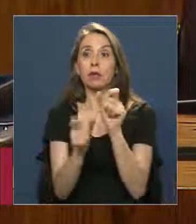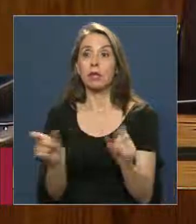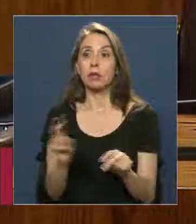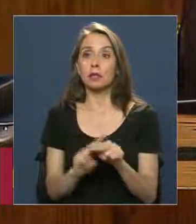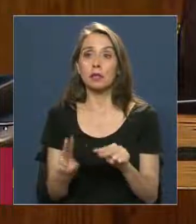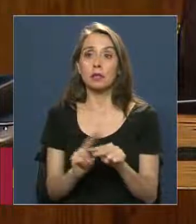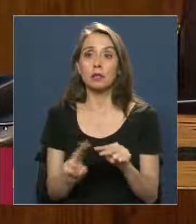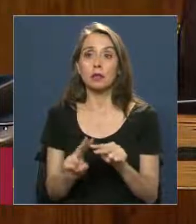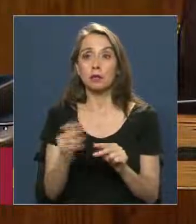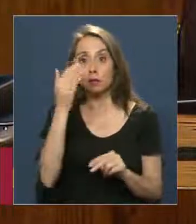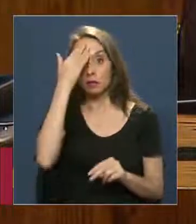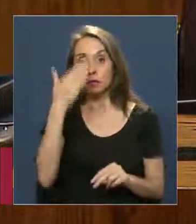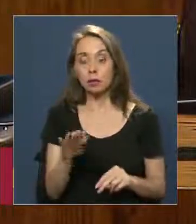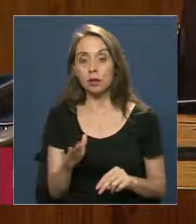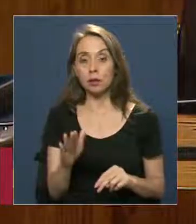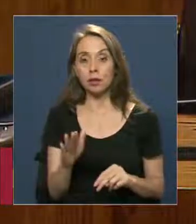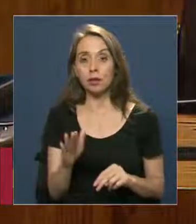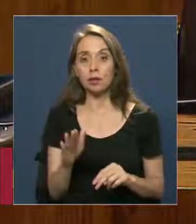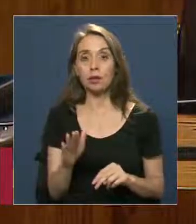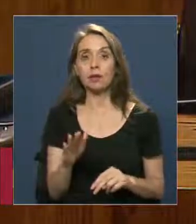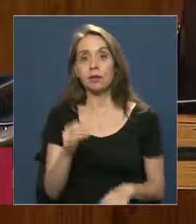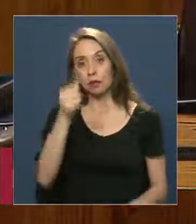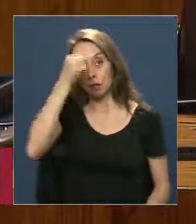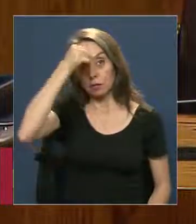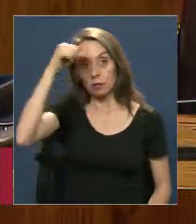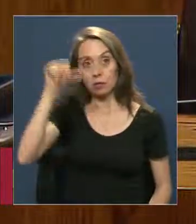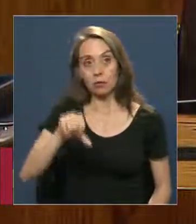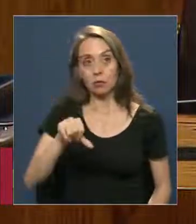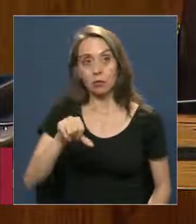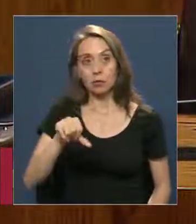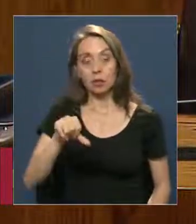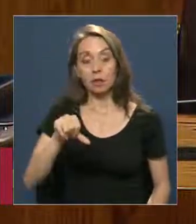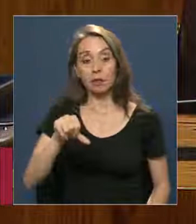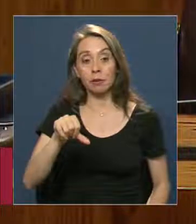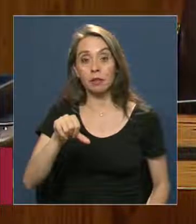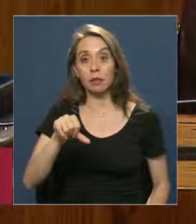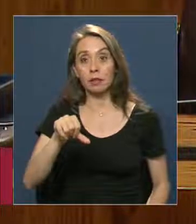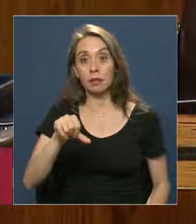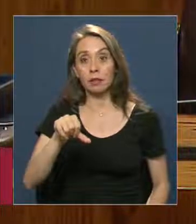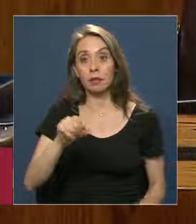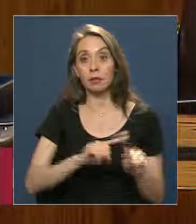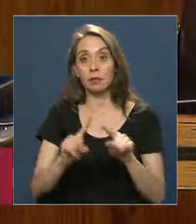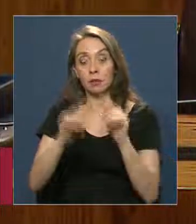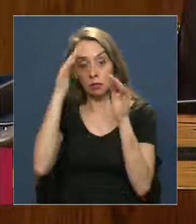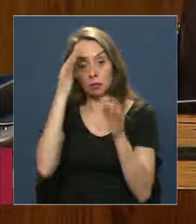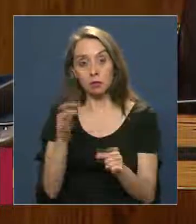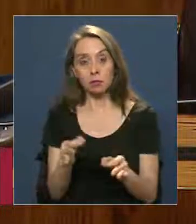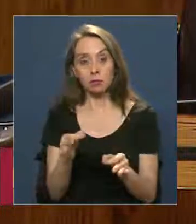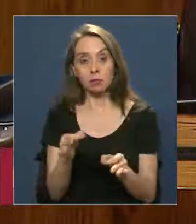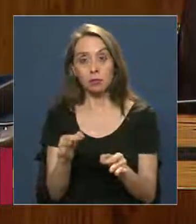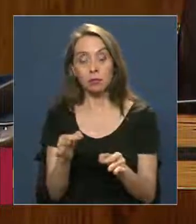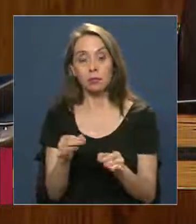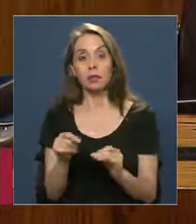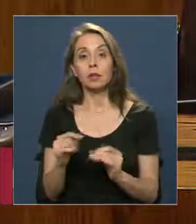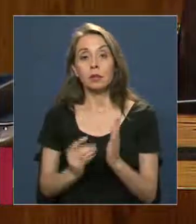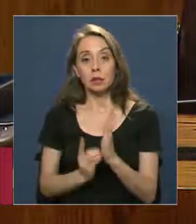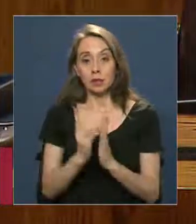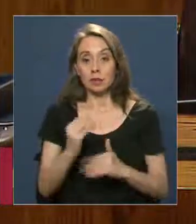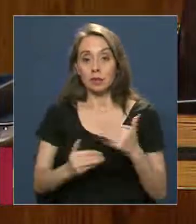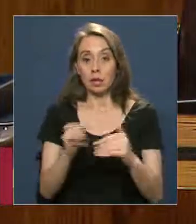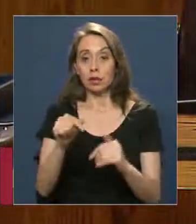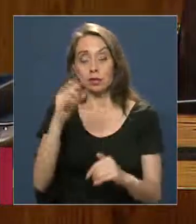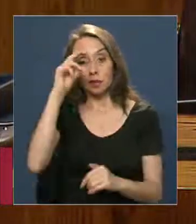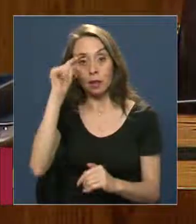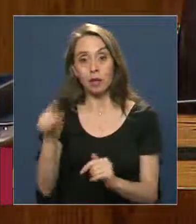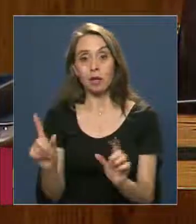indebidas, entonces sí las sancionamos, pero con otro tipo de medida. En el desarrollo de esta iniciativa en